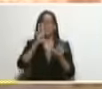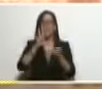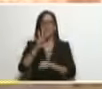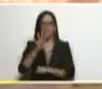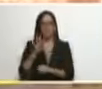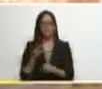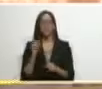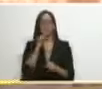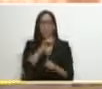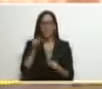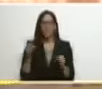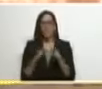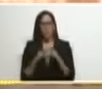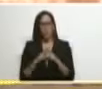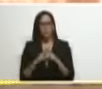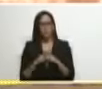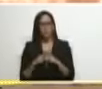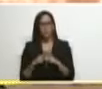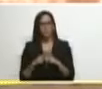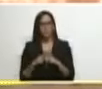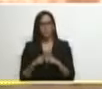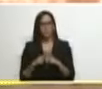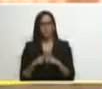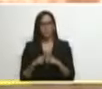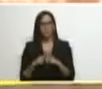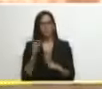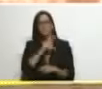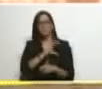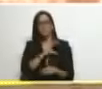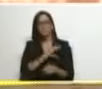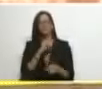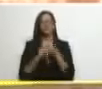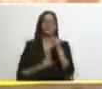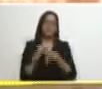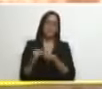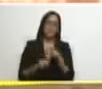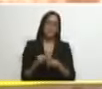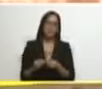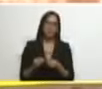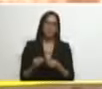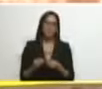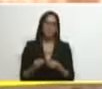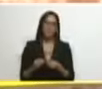1966-2015. Y ustedes lo conocen, pues. Las comisiones que se establecieron,